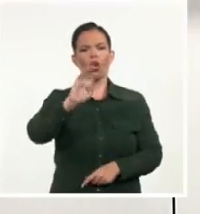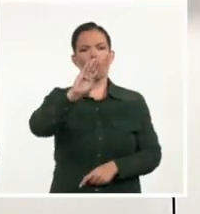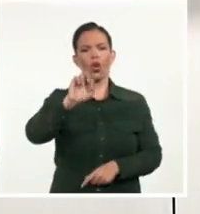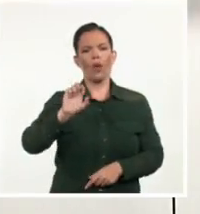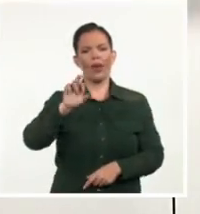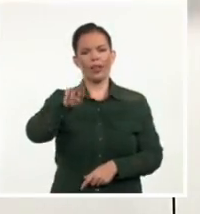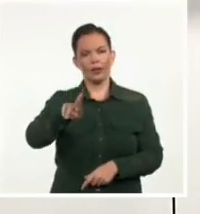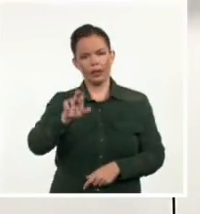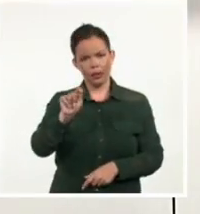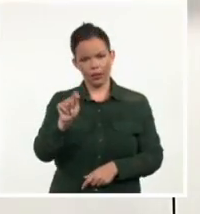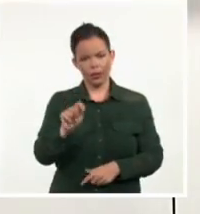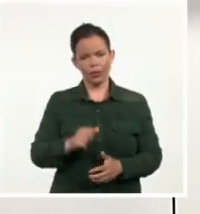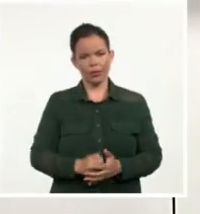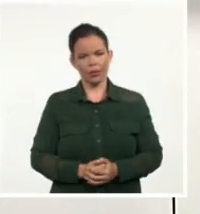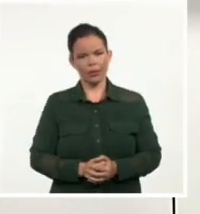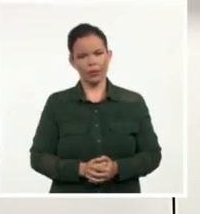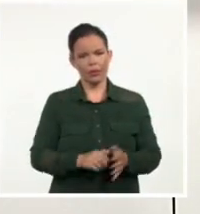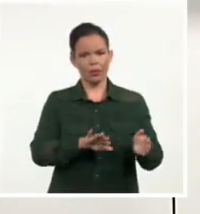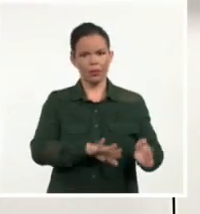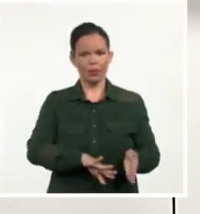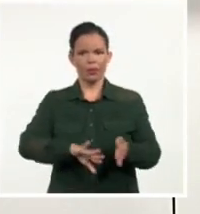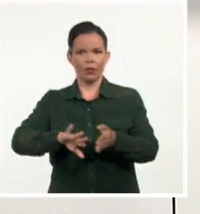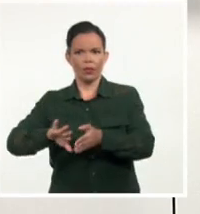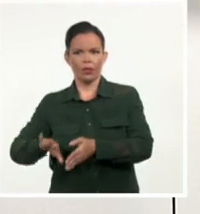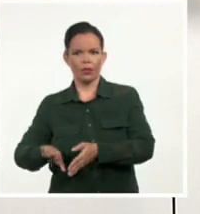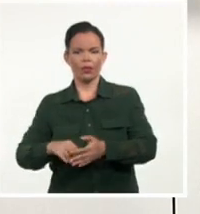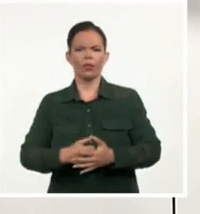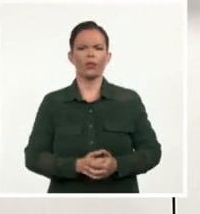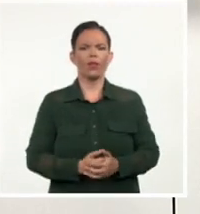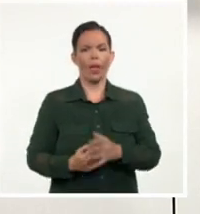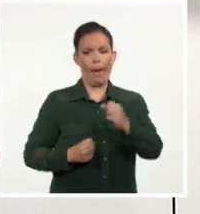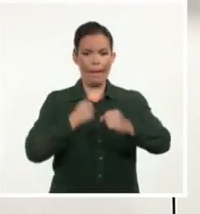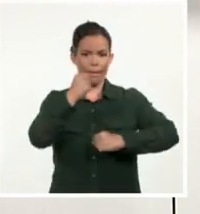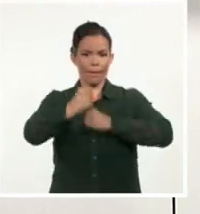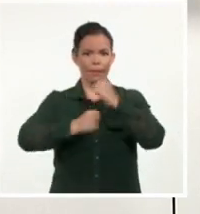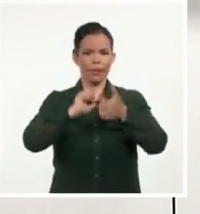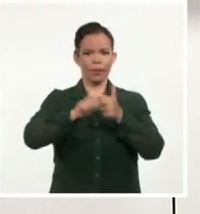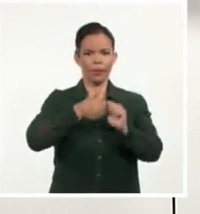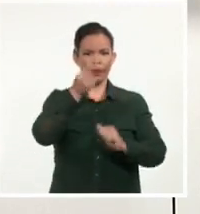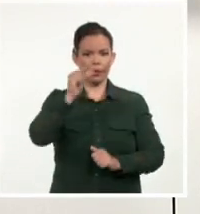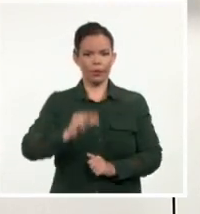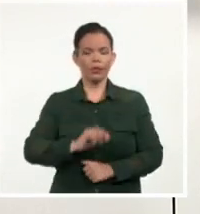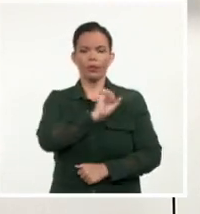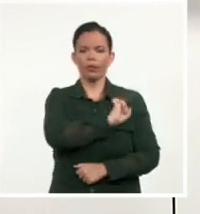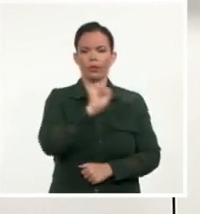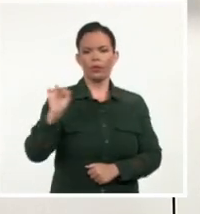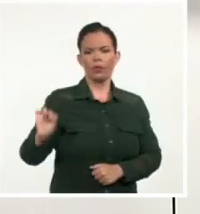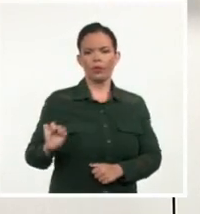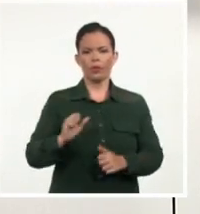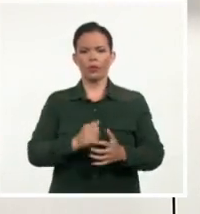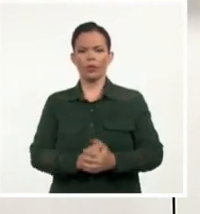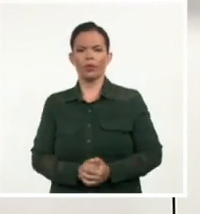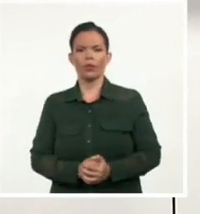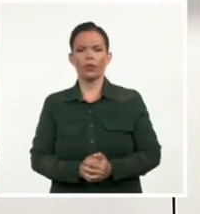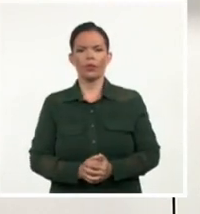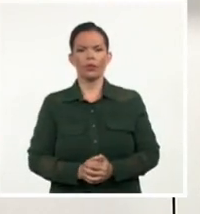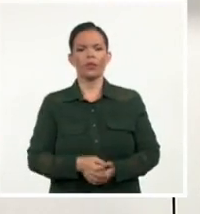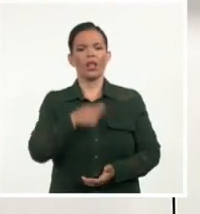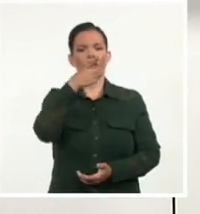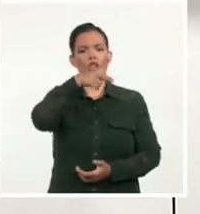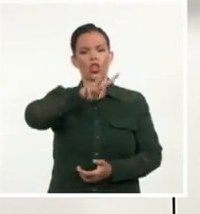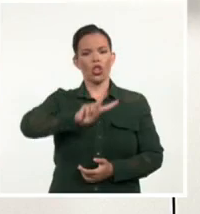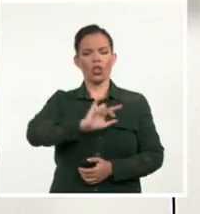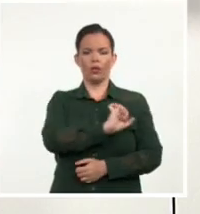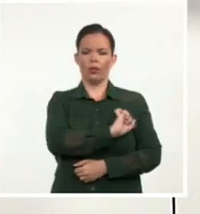seguimos con más el pugilista cubano yoennis hernández sumó este viernes el décimo segundo triunfo de la franquicia domadores de cuba en